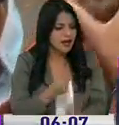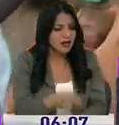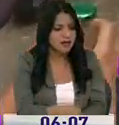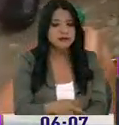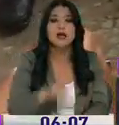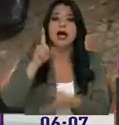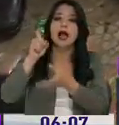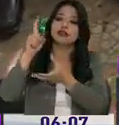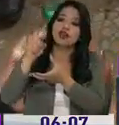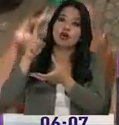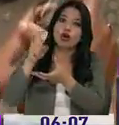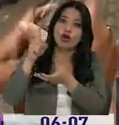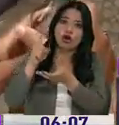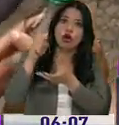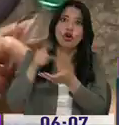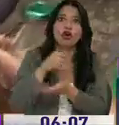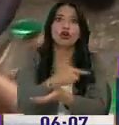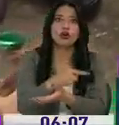alcohol.